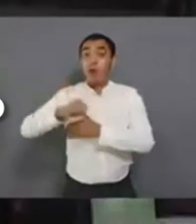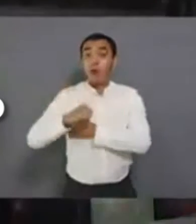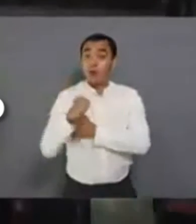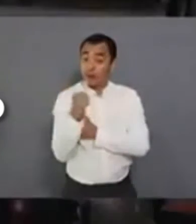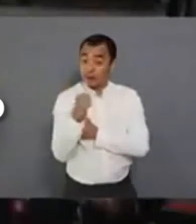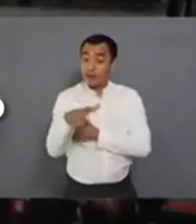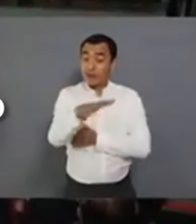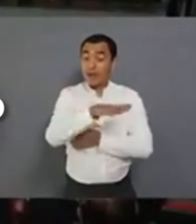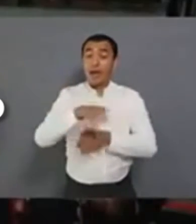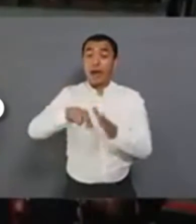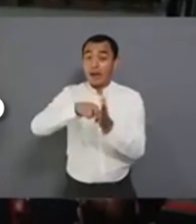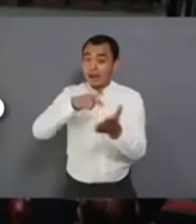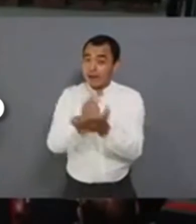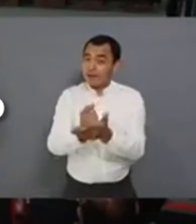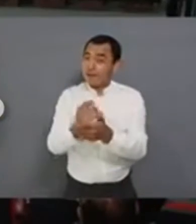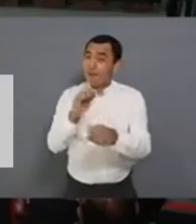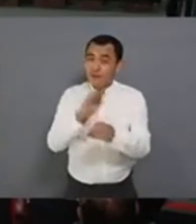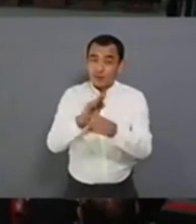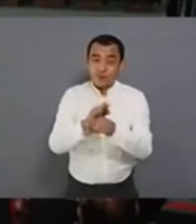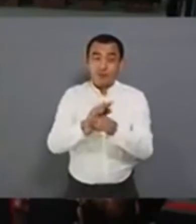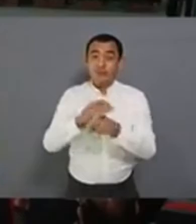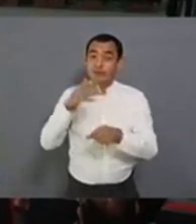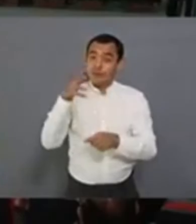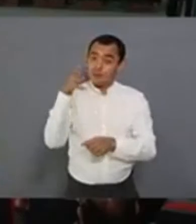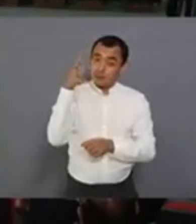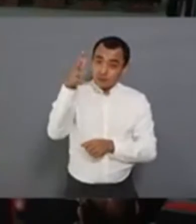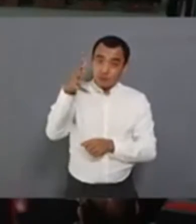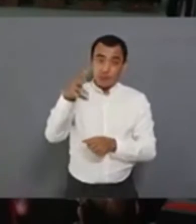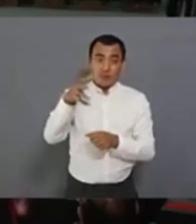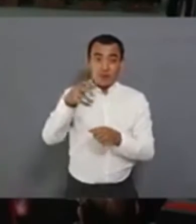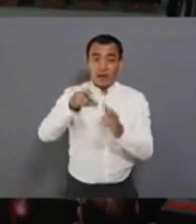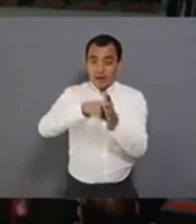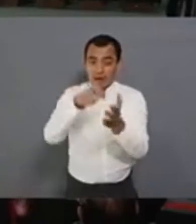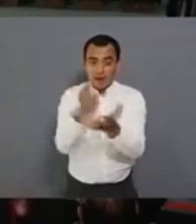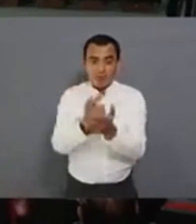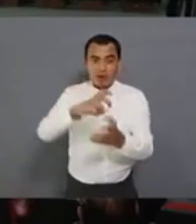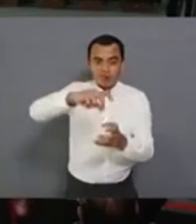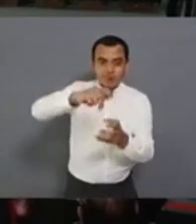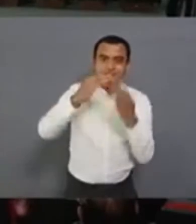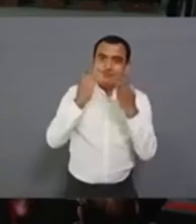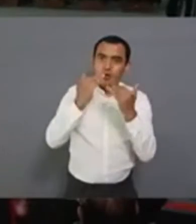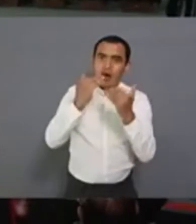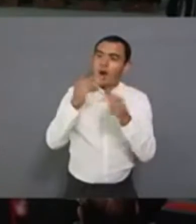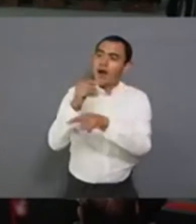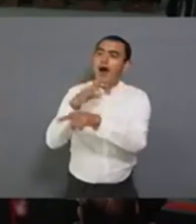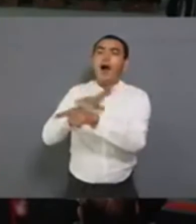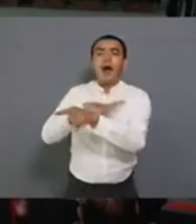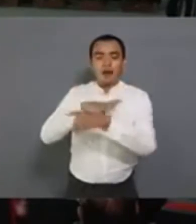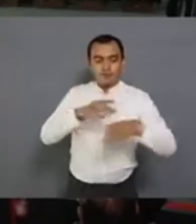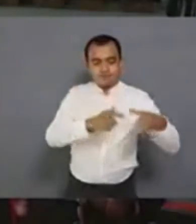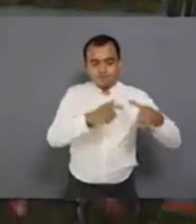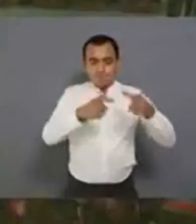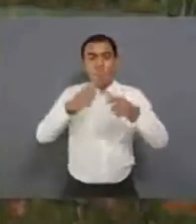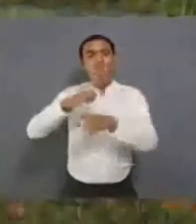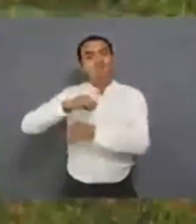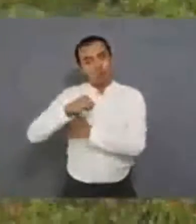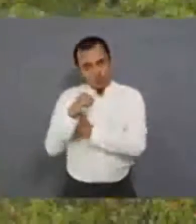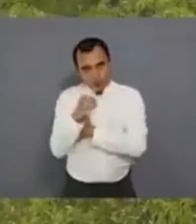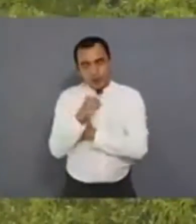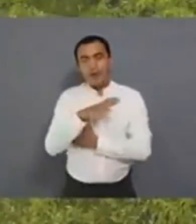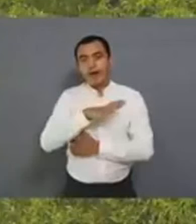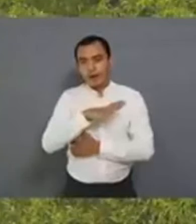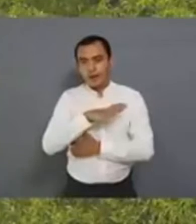que nos permitan justamente tener acumulación de agua para enfrentar las épocas de estiaje.